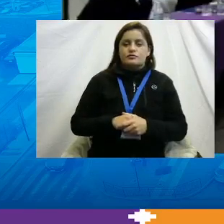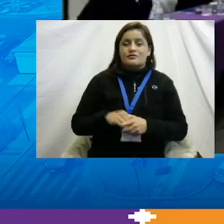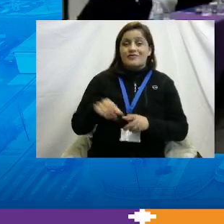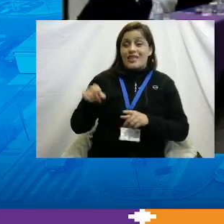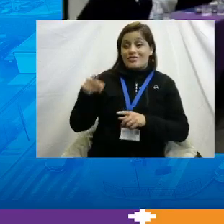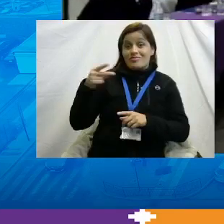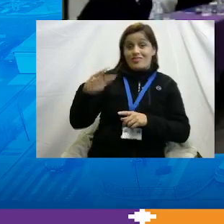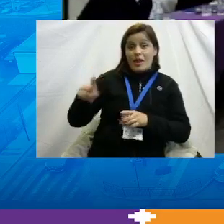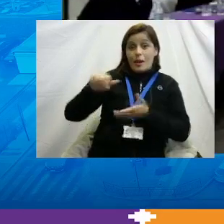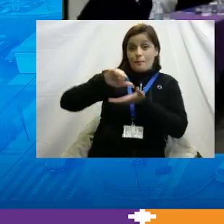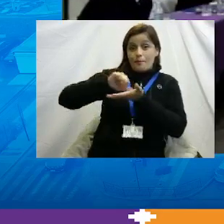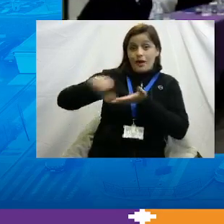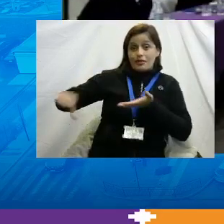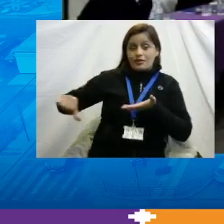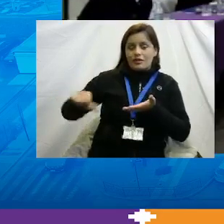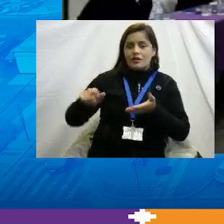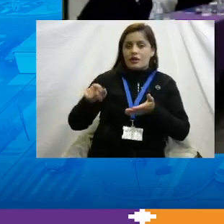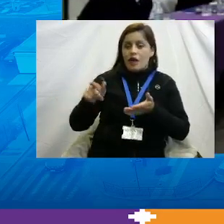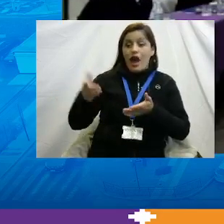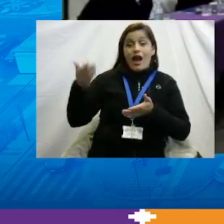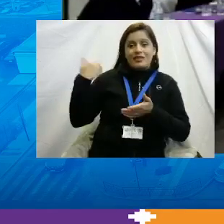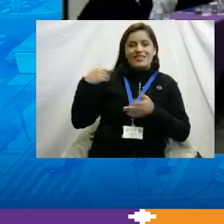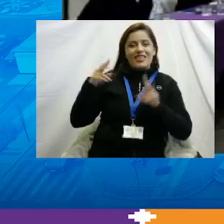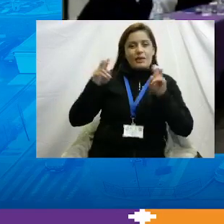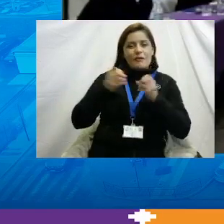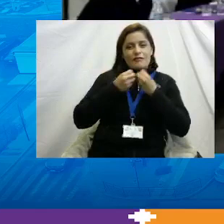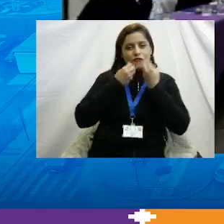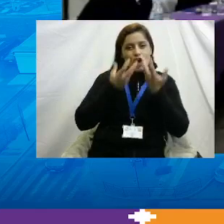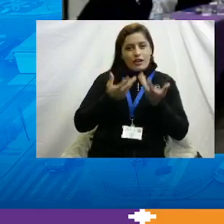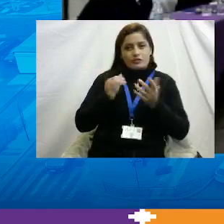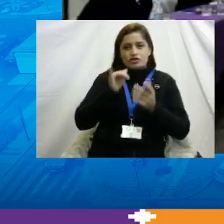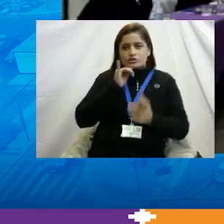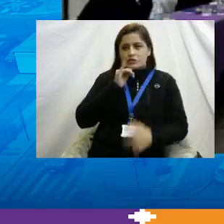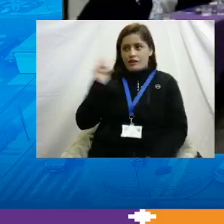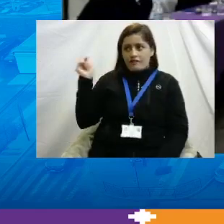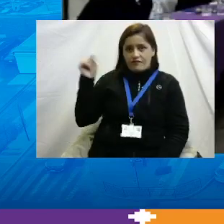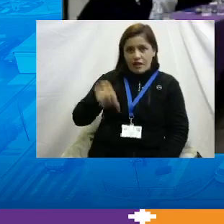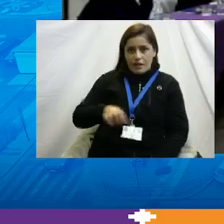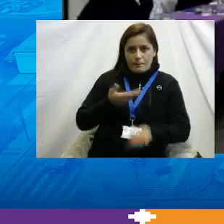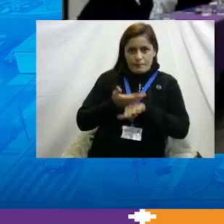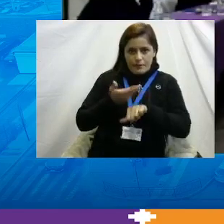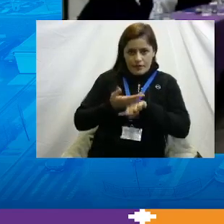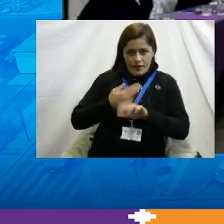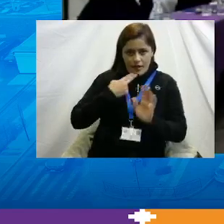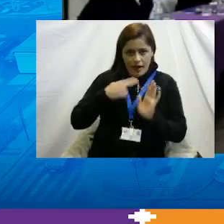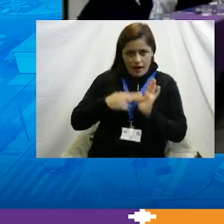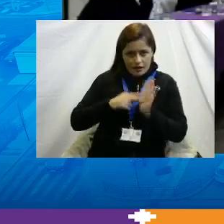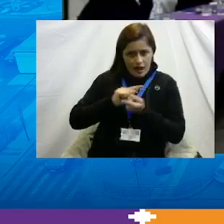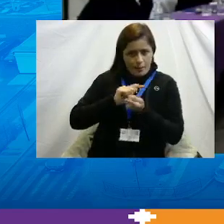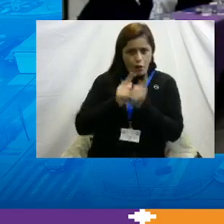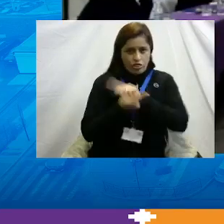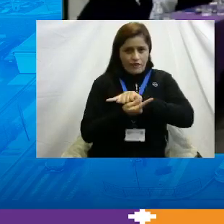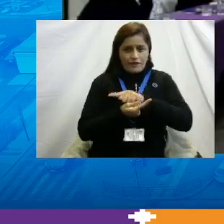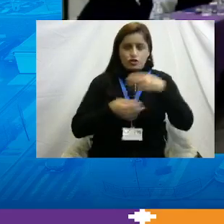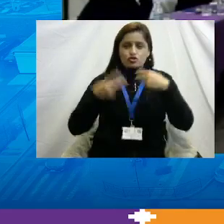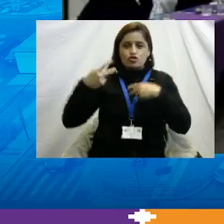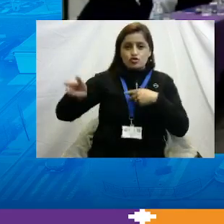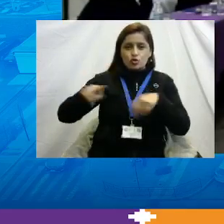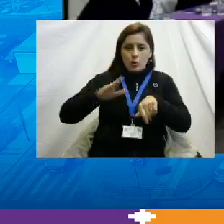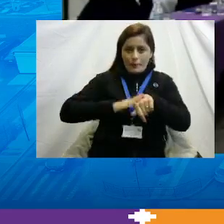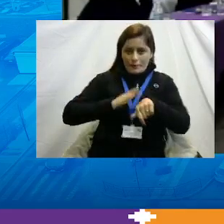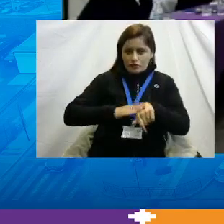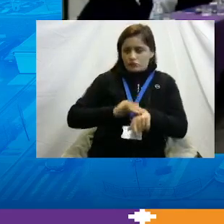partes. Desconozco si él habrá ingresado alguna carta para solicitar modificación, ahí lo vamos a revisar con